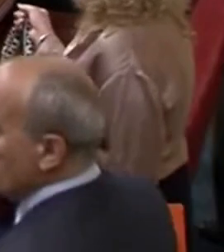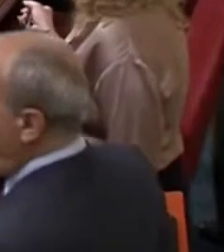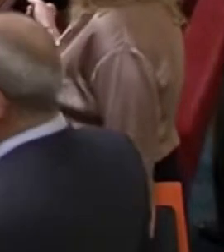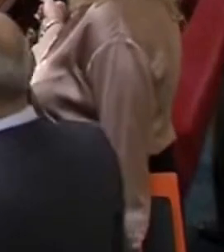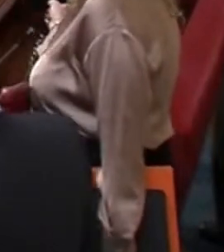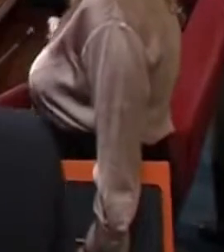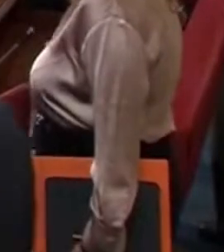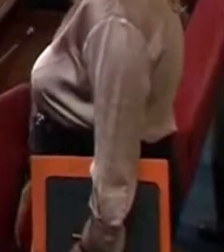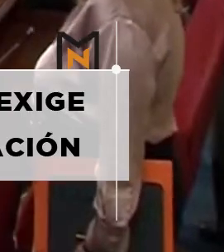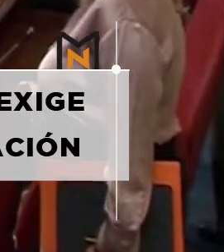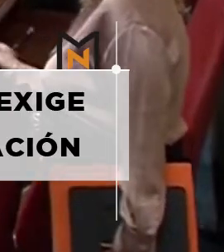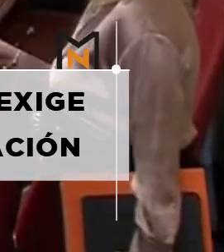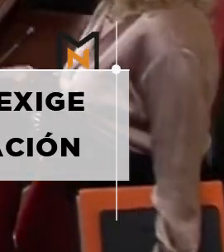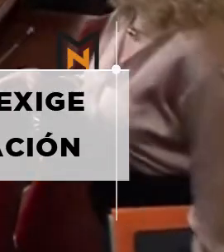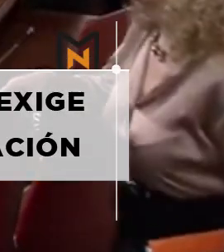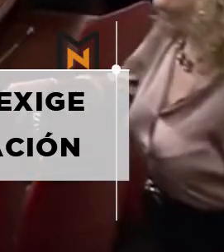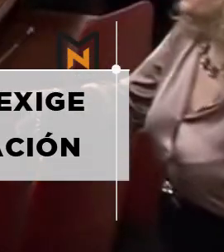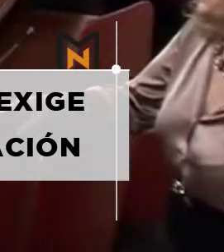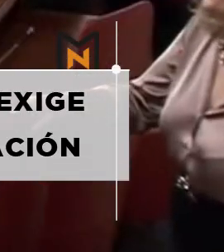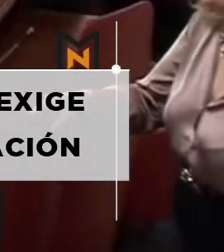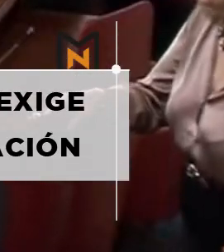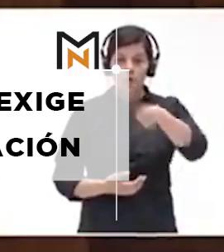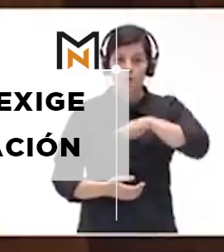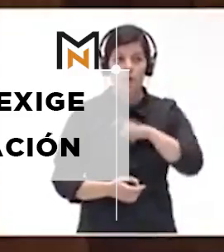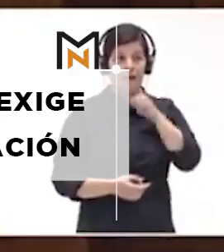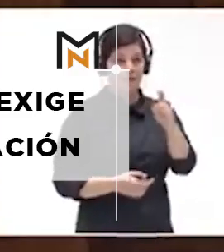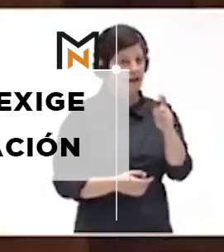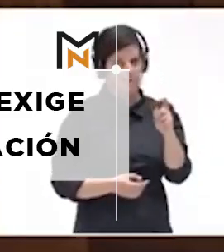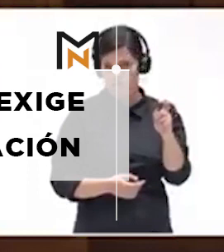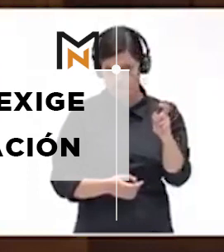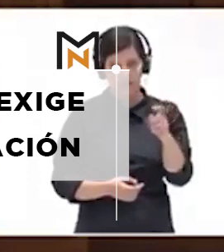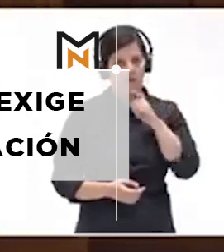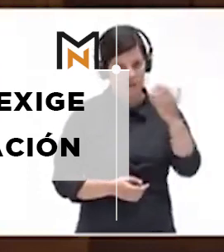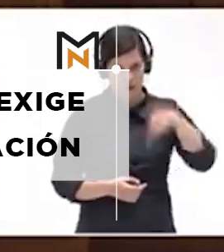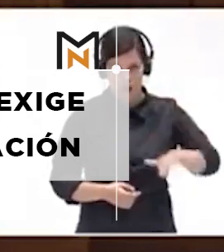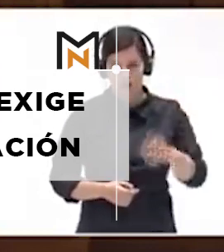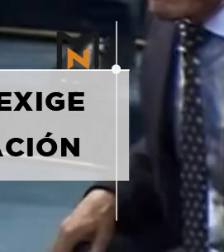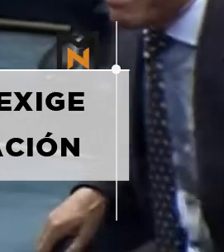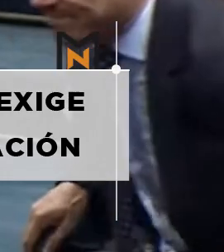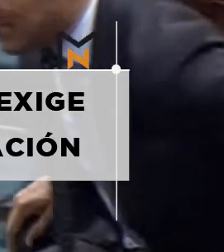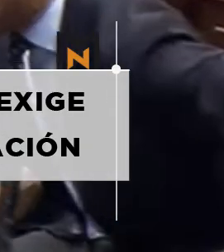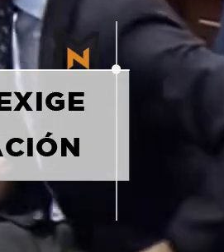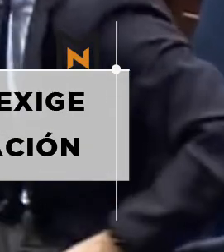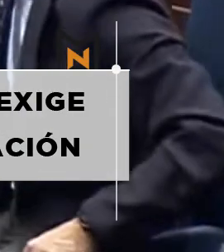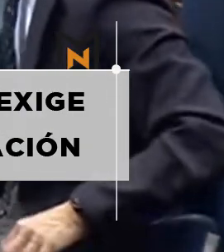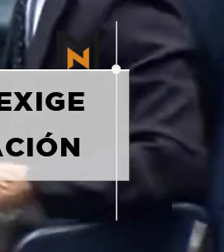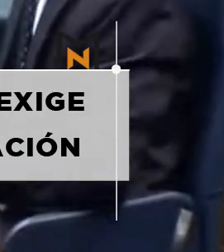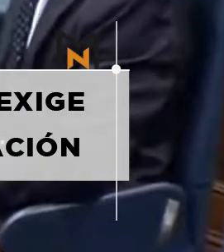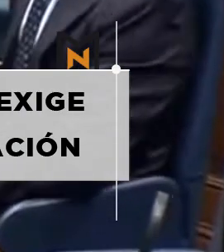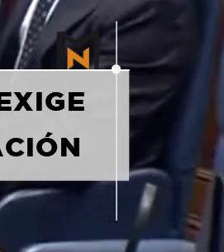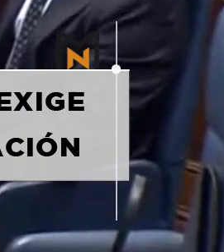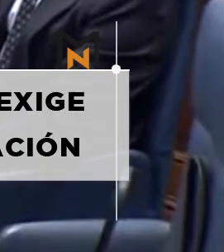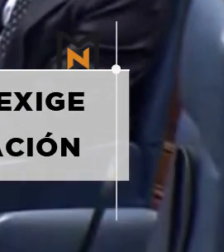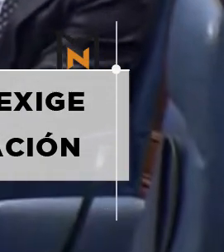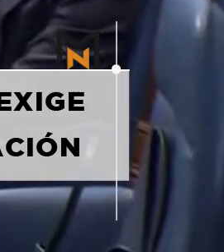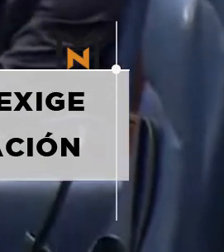incluso 8 meses después de formar gobierno el presidente Fernando clavijo se enfrenta a su primer debate sobre el estado de la nacionalidad canariaa